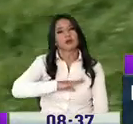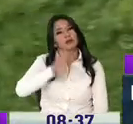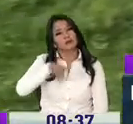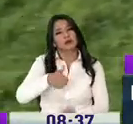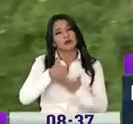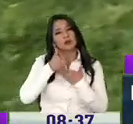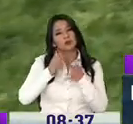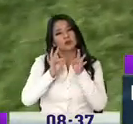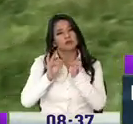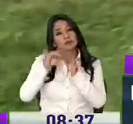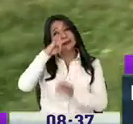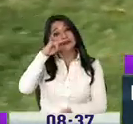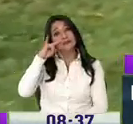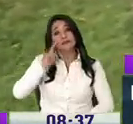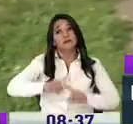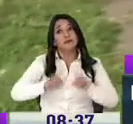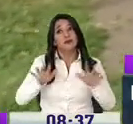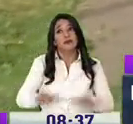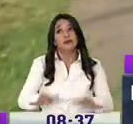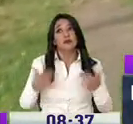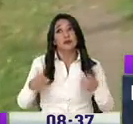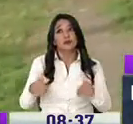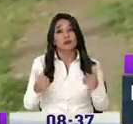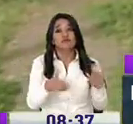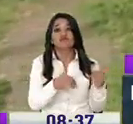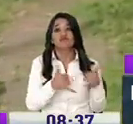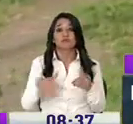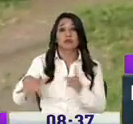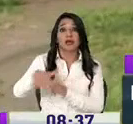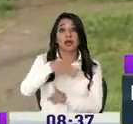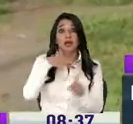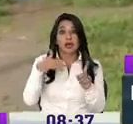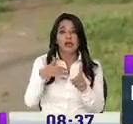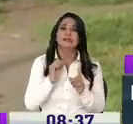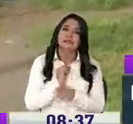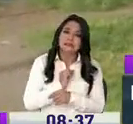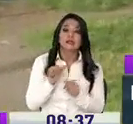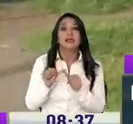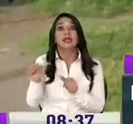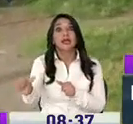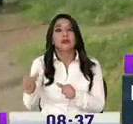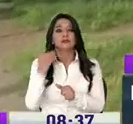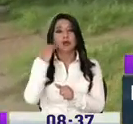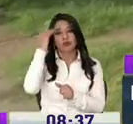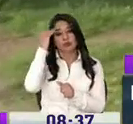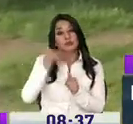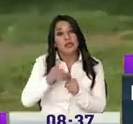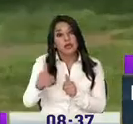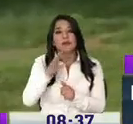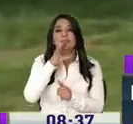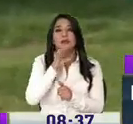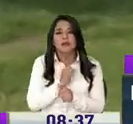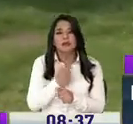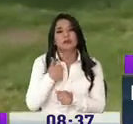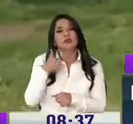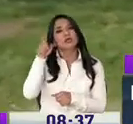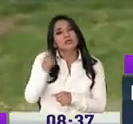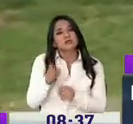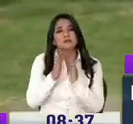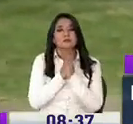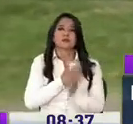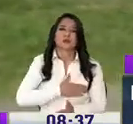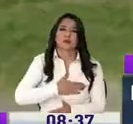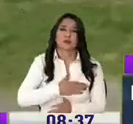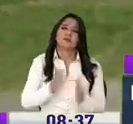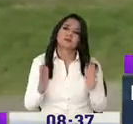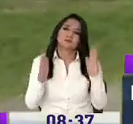porque hay muchos niños y en realidad hay parques, pero están un poquito lejos para los adultos mayores, necesitamos nosotros que por favor nos